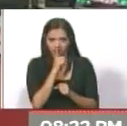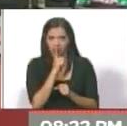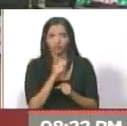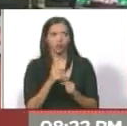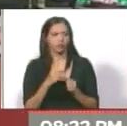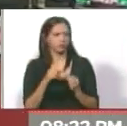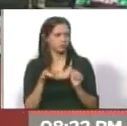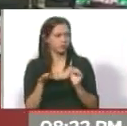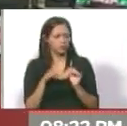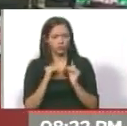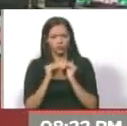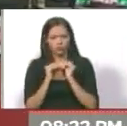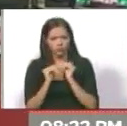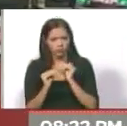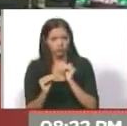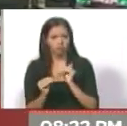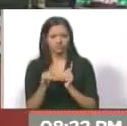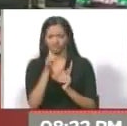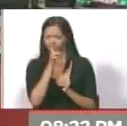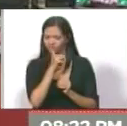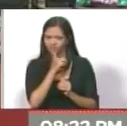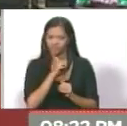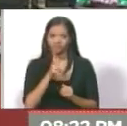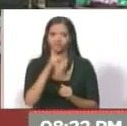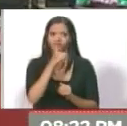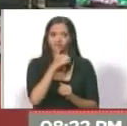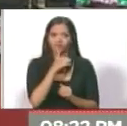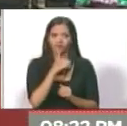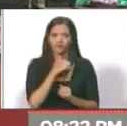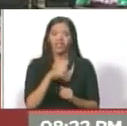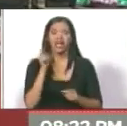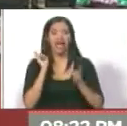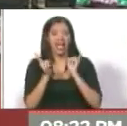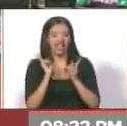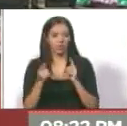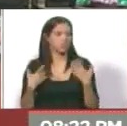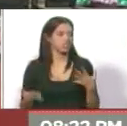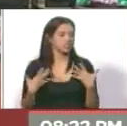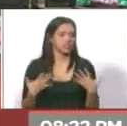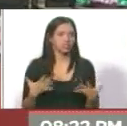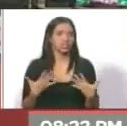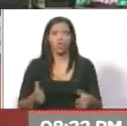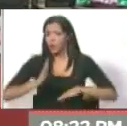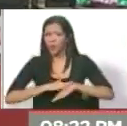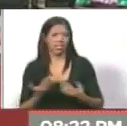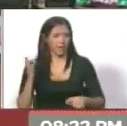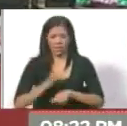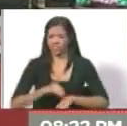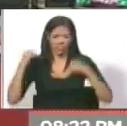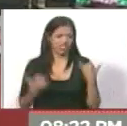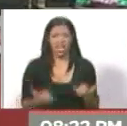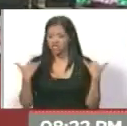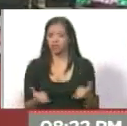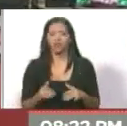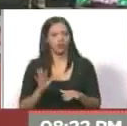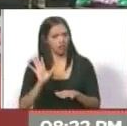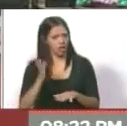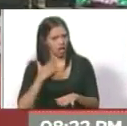bulla, aguantando, y a veces compañeros nuestros se desesperan, y que por qué no los meten presos, porque,